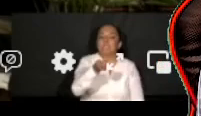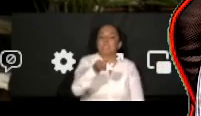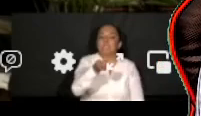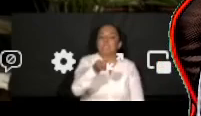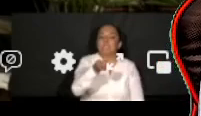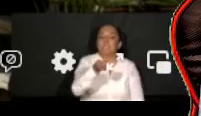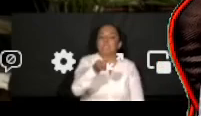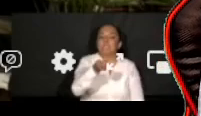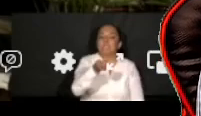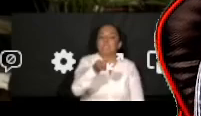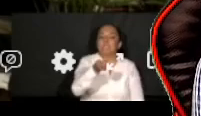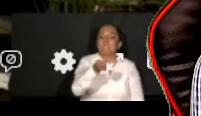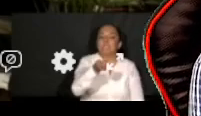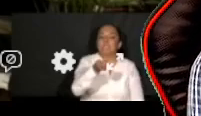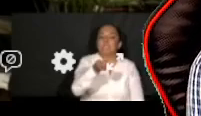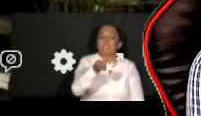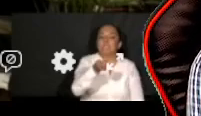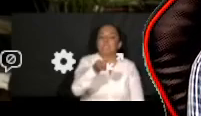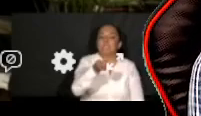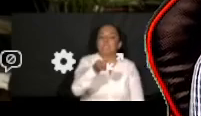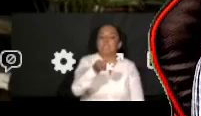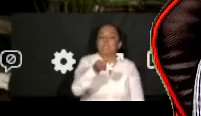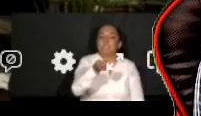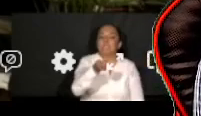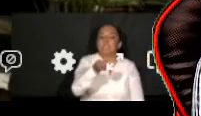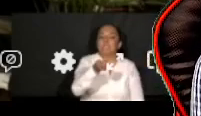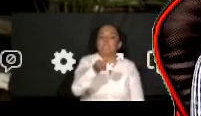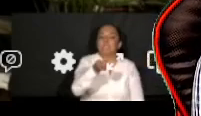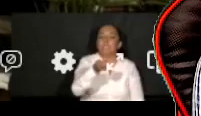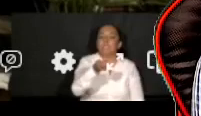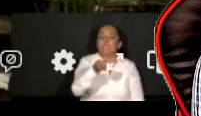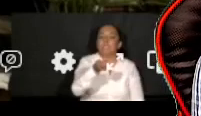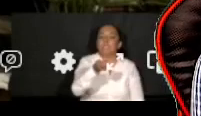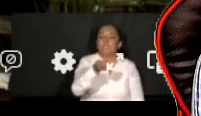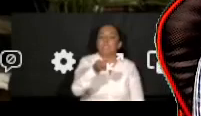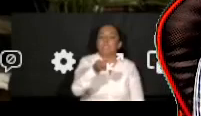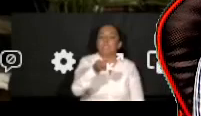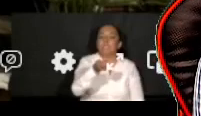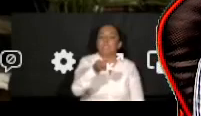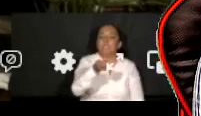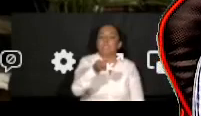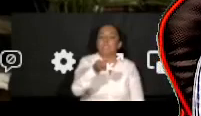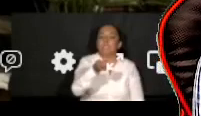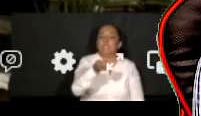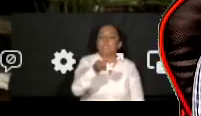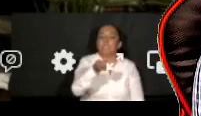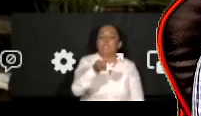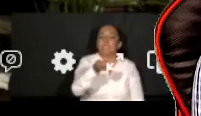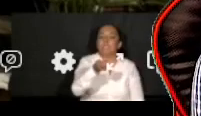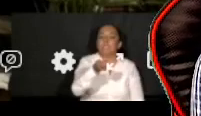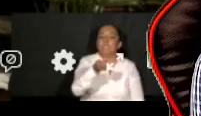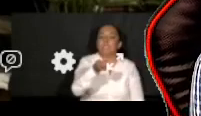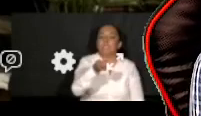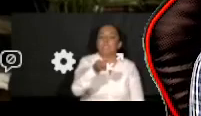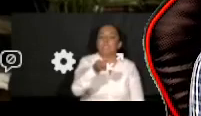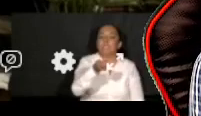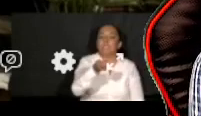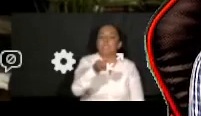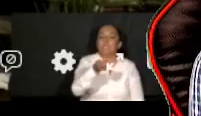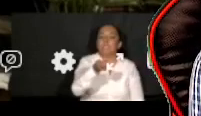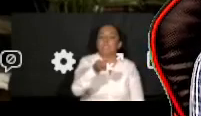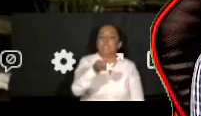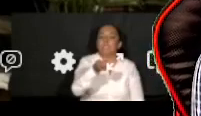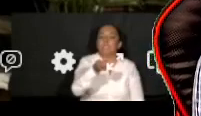ha jactado este tribunal electoral y pues sí dolería mucho si nos llegan a hacer